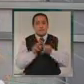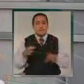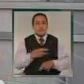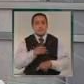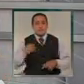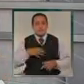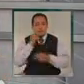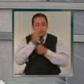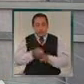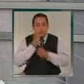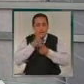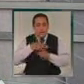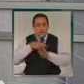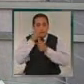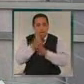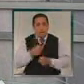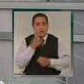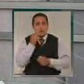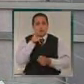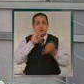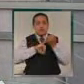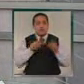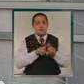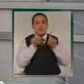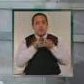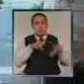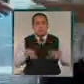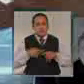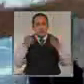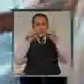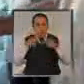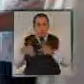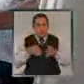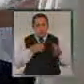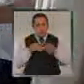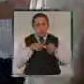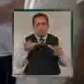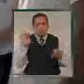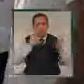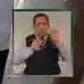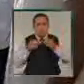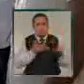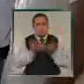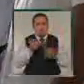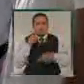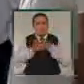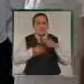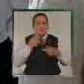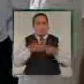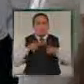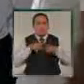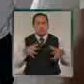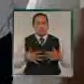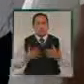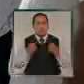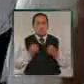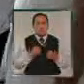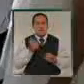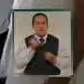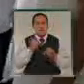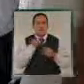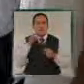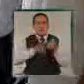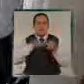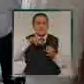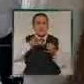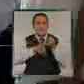El ministro de Agricultura, Luis Ginocchio, ha realizado un recorrido por los laboratorios del Servicio Nacional de Sanidad